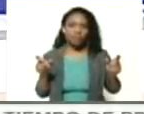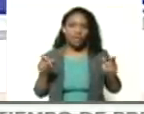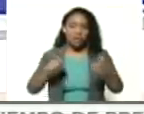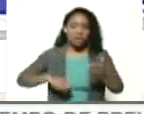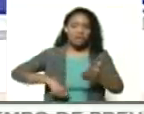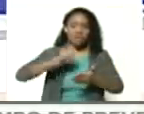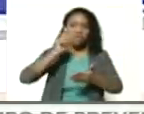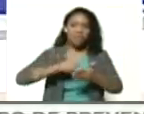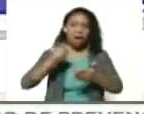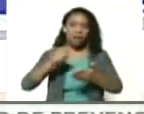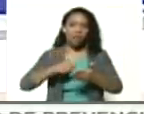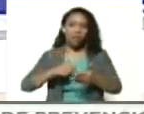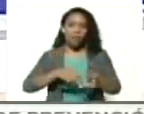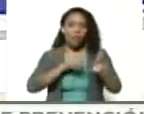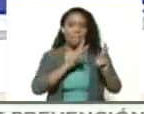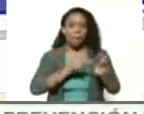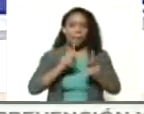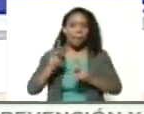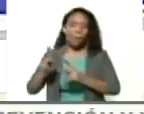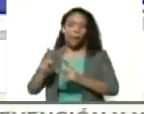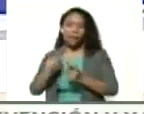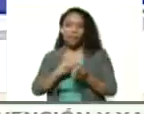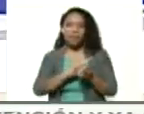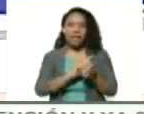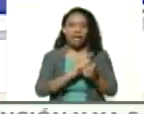Firmaron un programa de transición